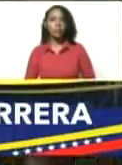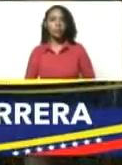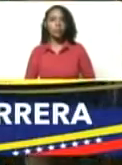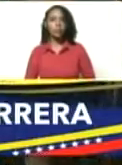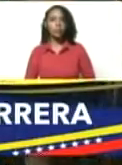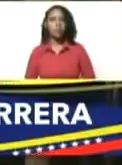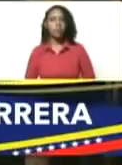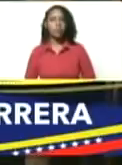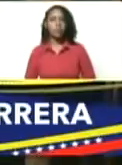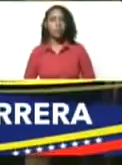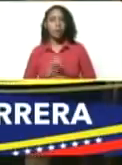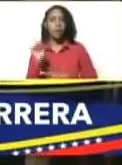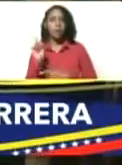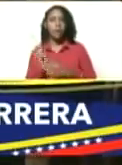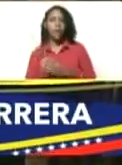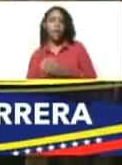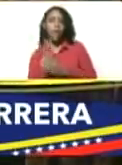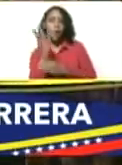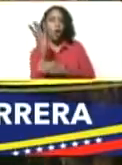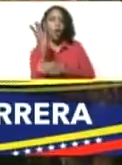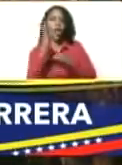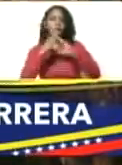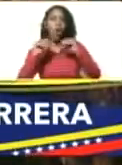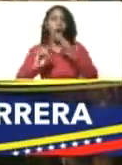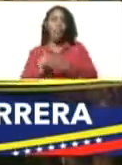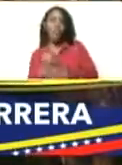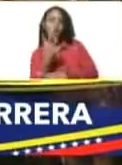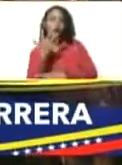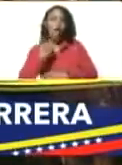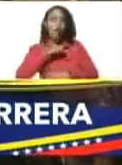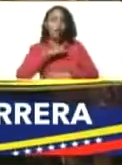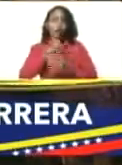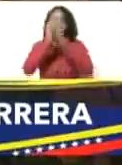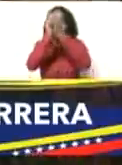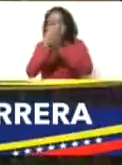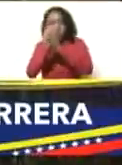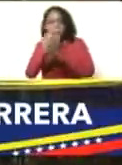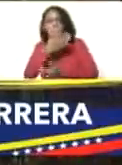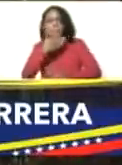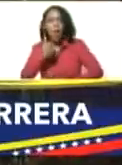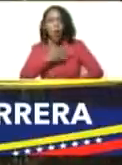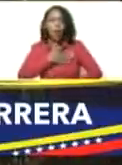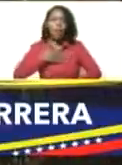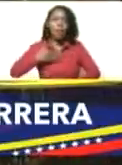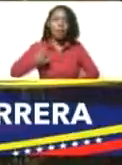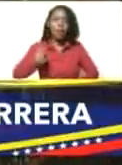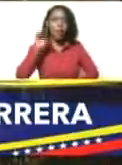que esta flor y todas las flores que son nuestras oraciones y nuestros mejores deseos